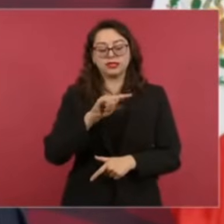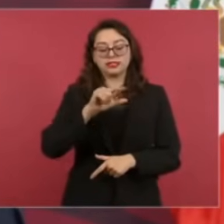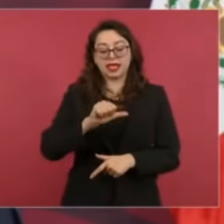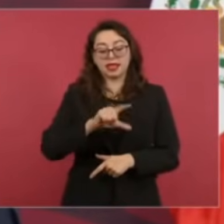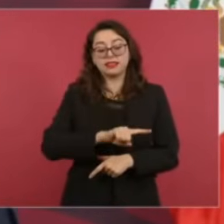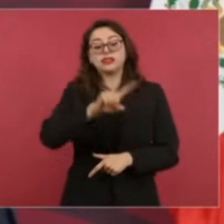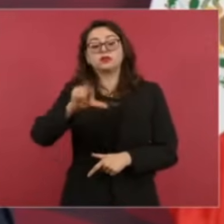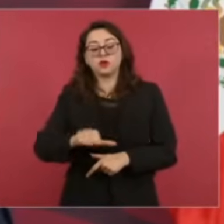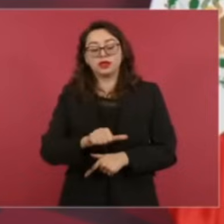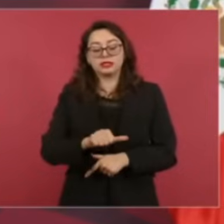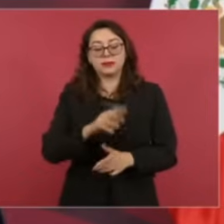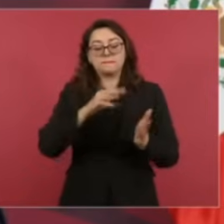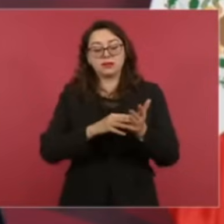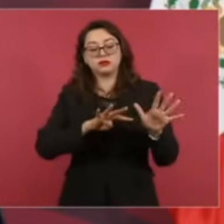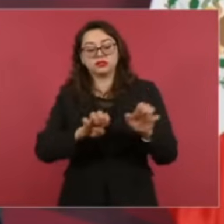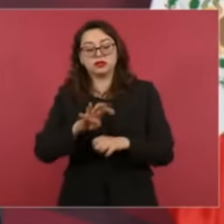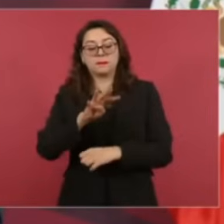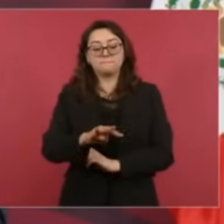que es el